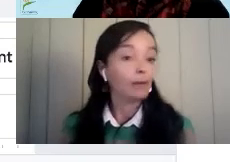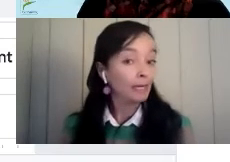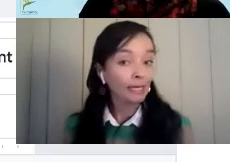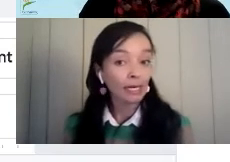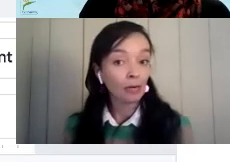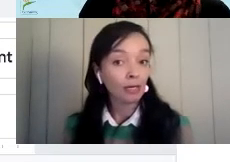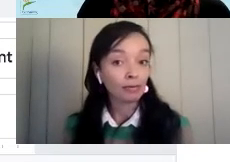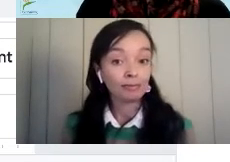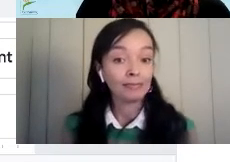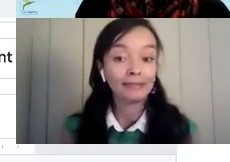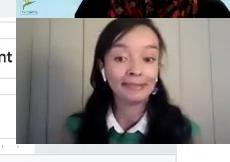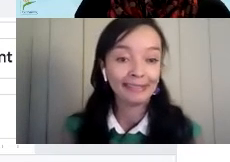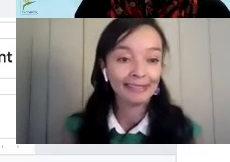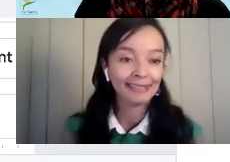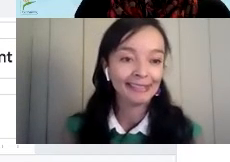Bienvenida, Laura.